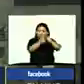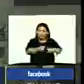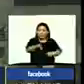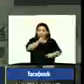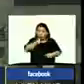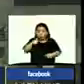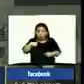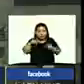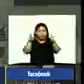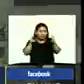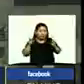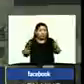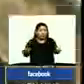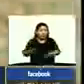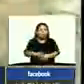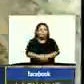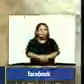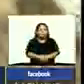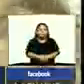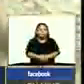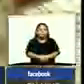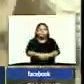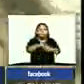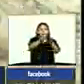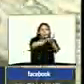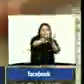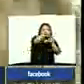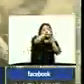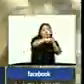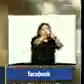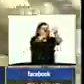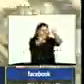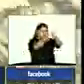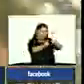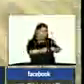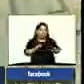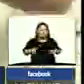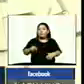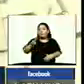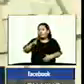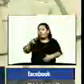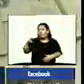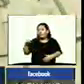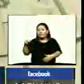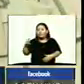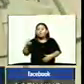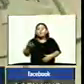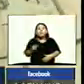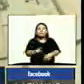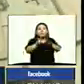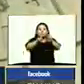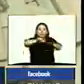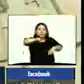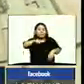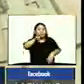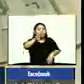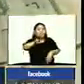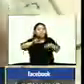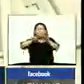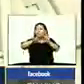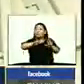preparado al respecto. El plan de gastos de la Nación para 2020 será de 6 mil 426